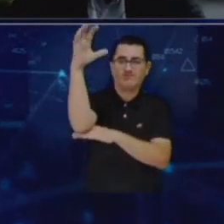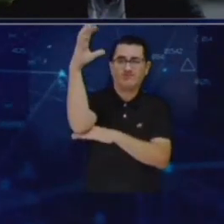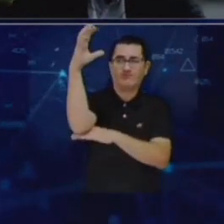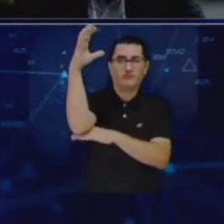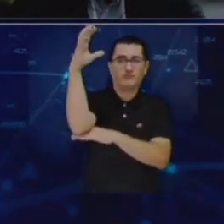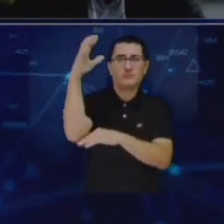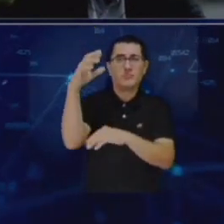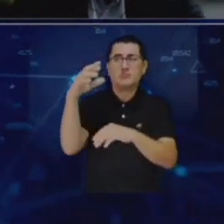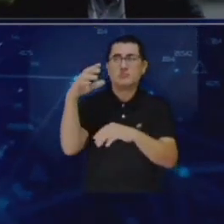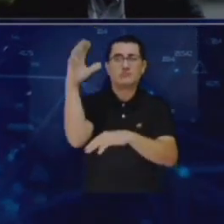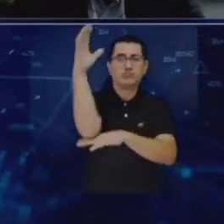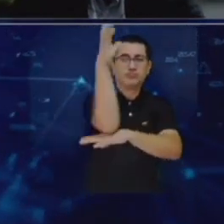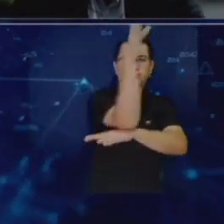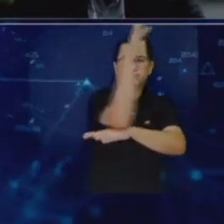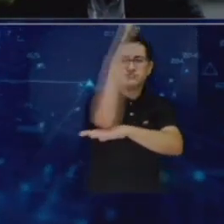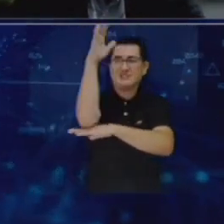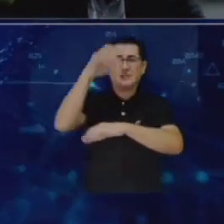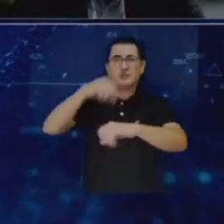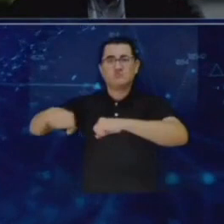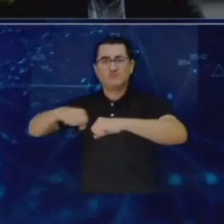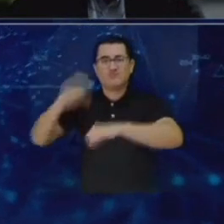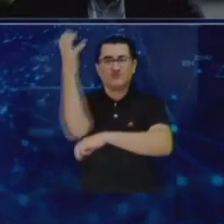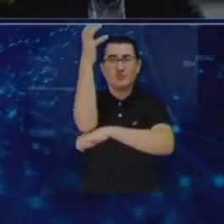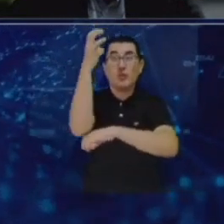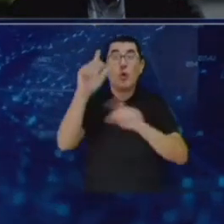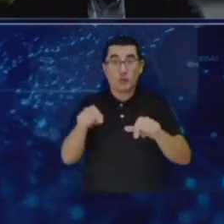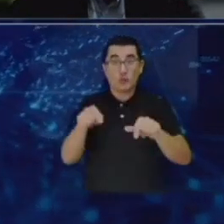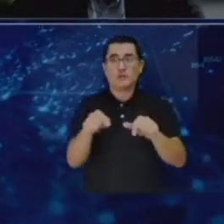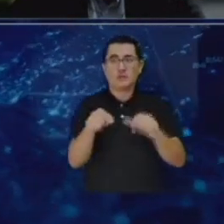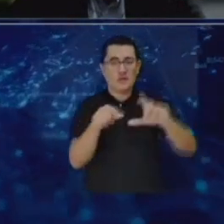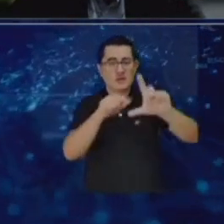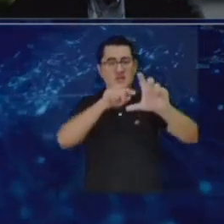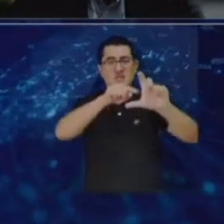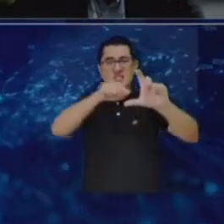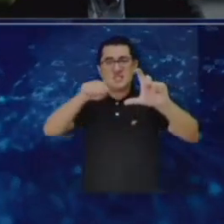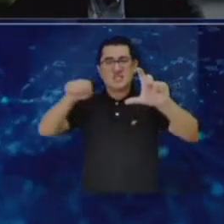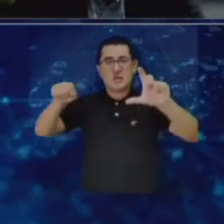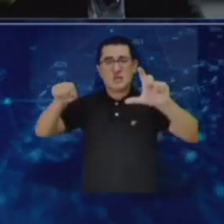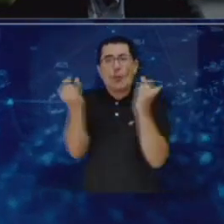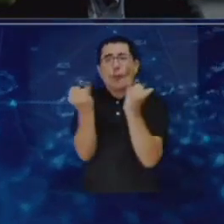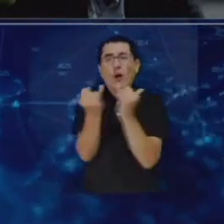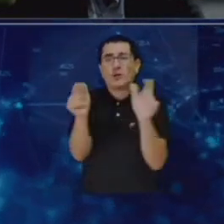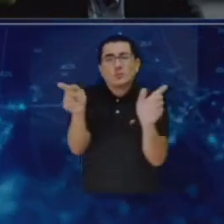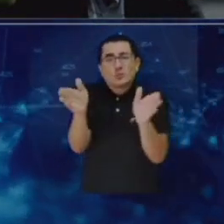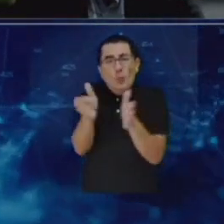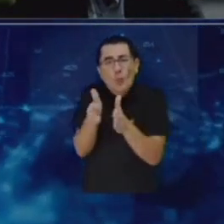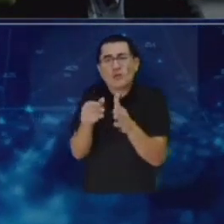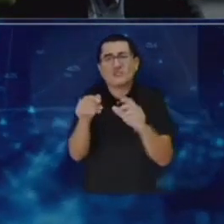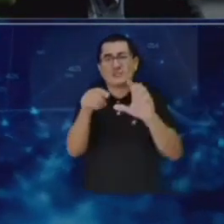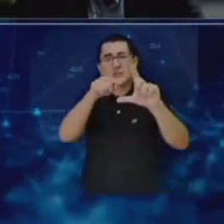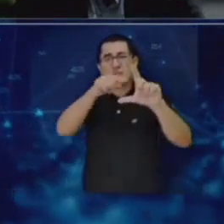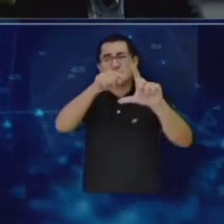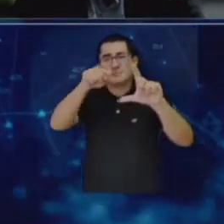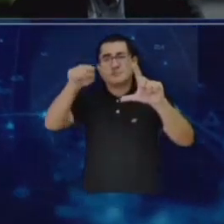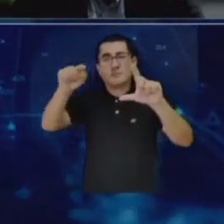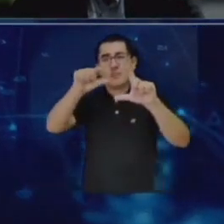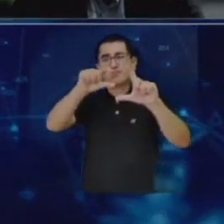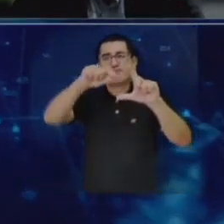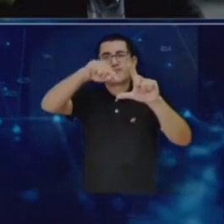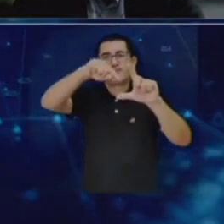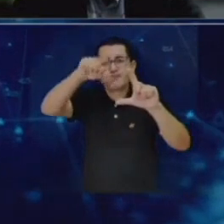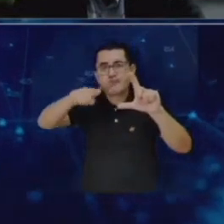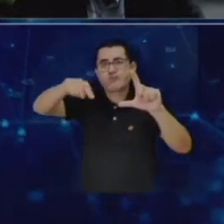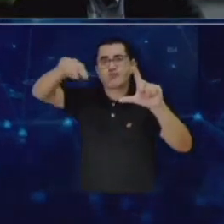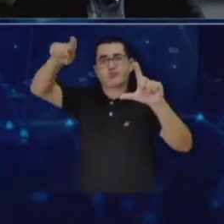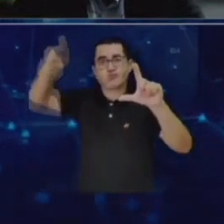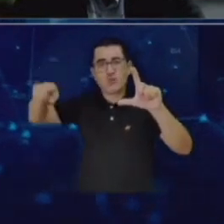algunos servicios de banda angosta. Se está precisamente considerando con una perspectiva hacia la región 2 en cuanto a la demanda que